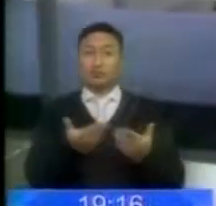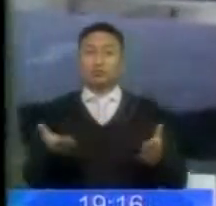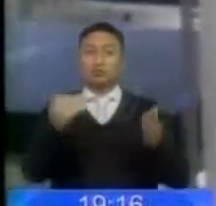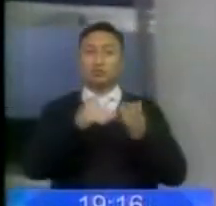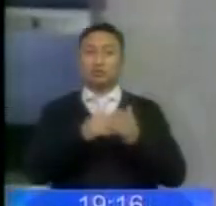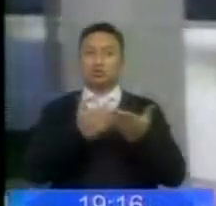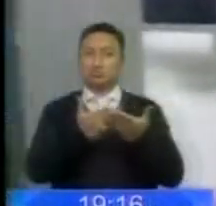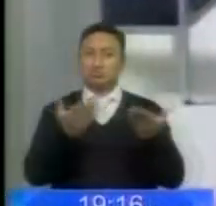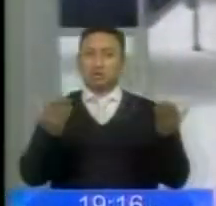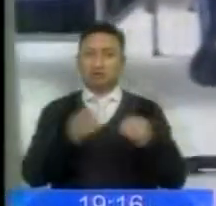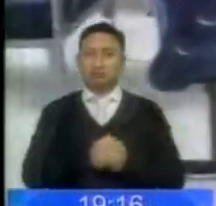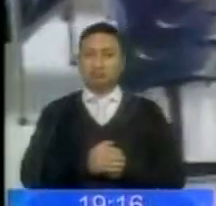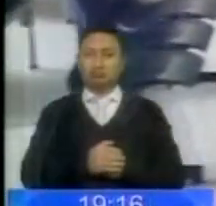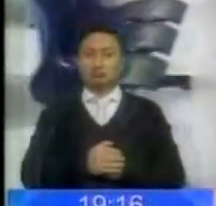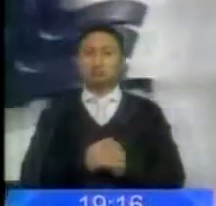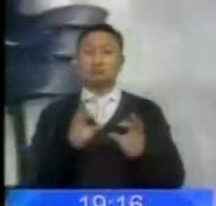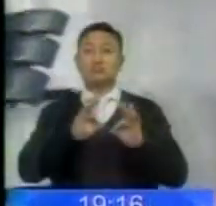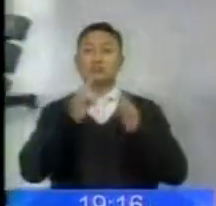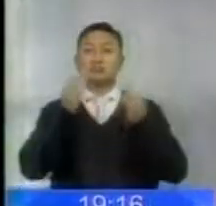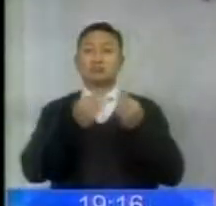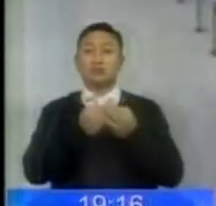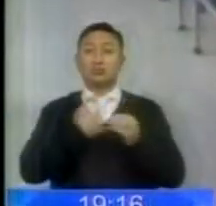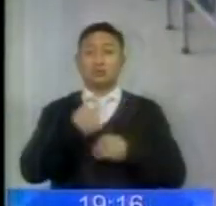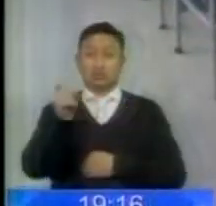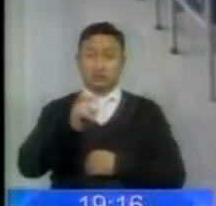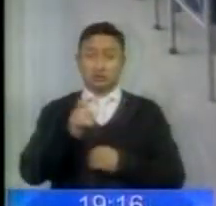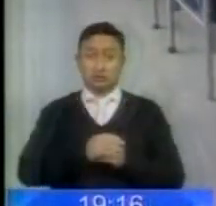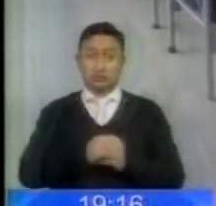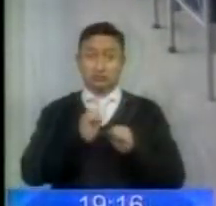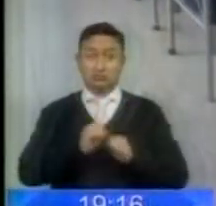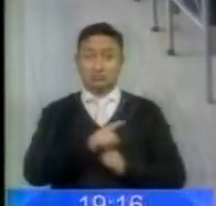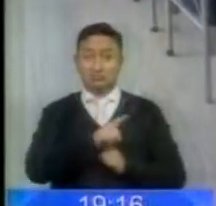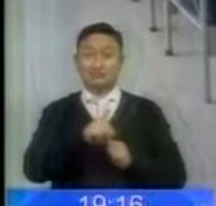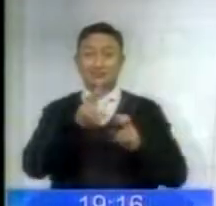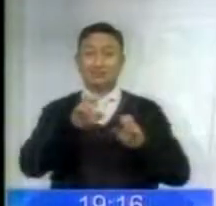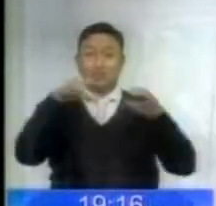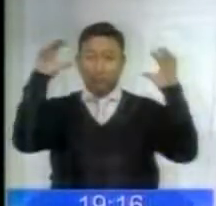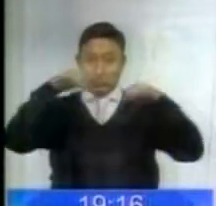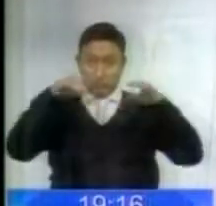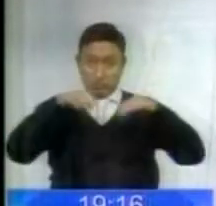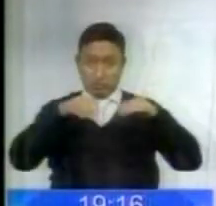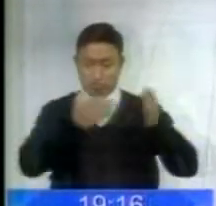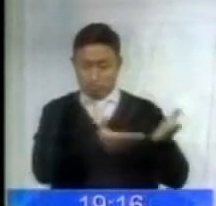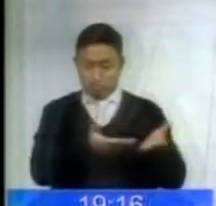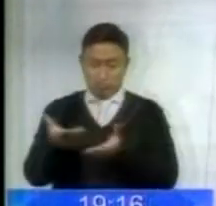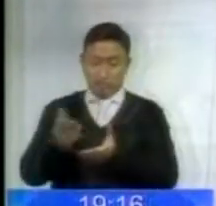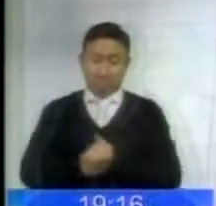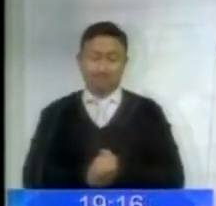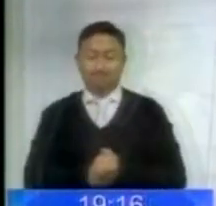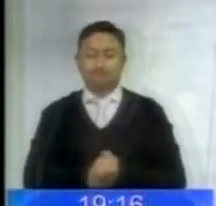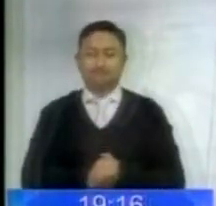habilitados para atender a las familias que así lo requieran durante la época invernal informó sofía vintimilla